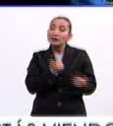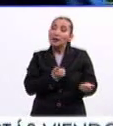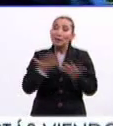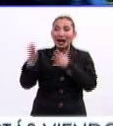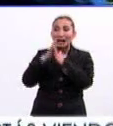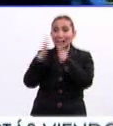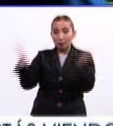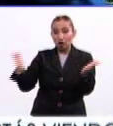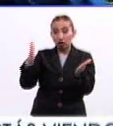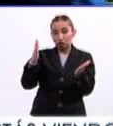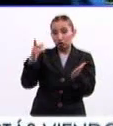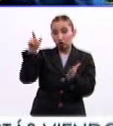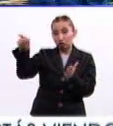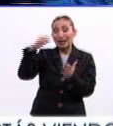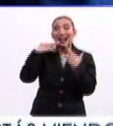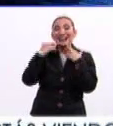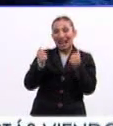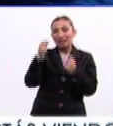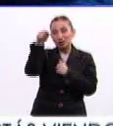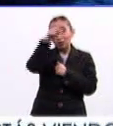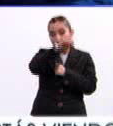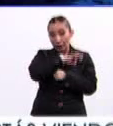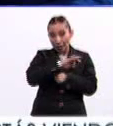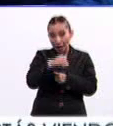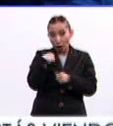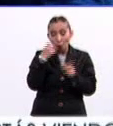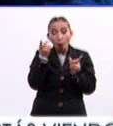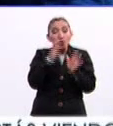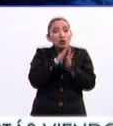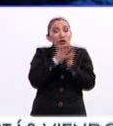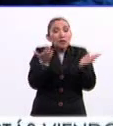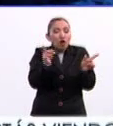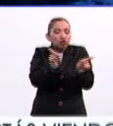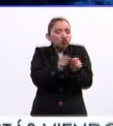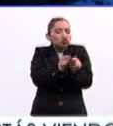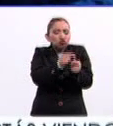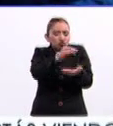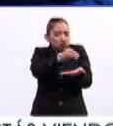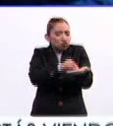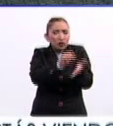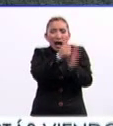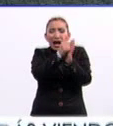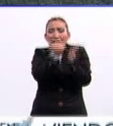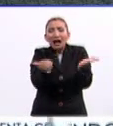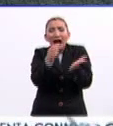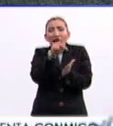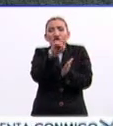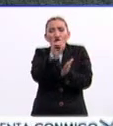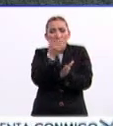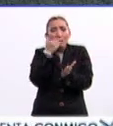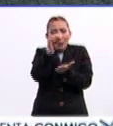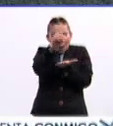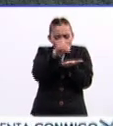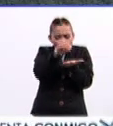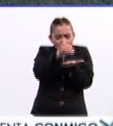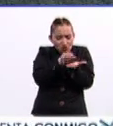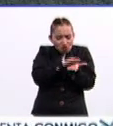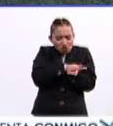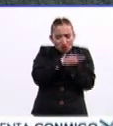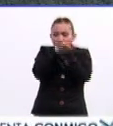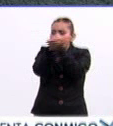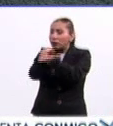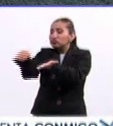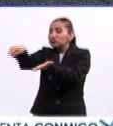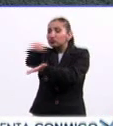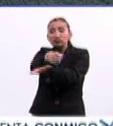algún ejemplar breve de Sor Juana. Una antología inteligente, ¿no? Que le presente a la gente aquello que